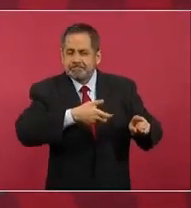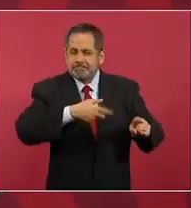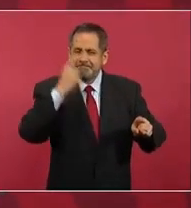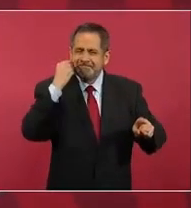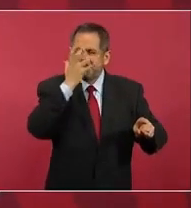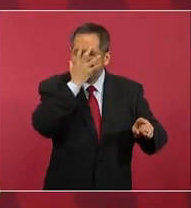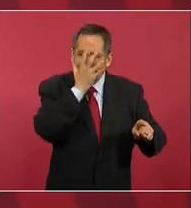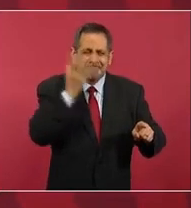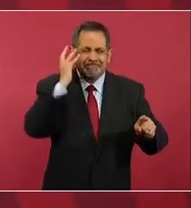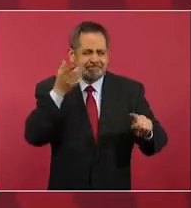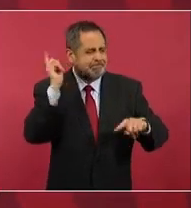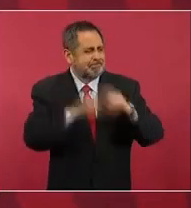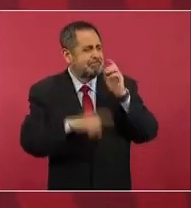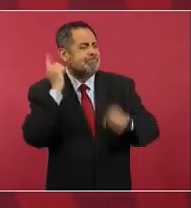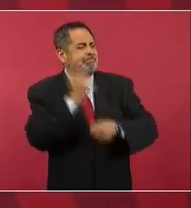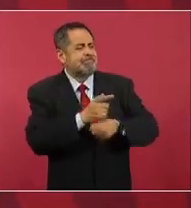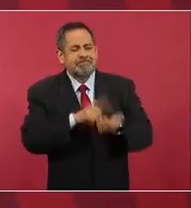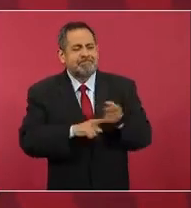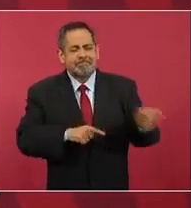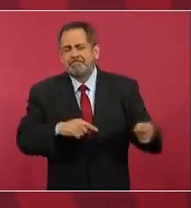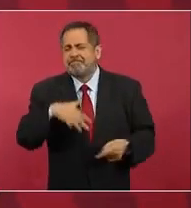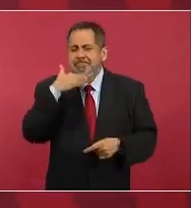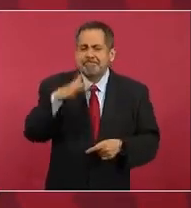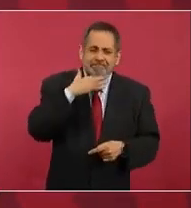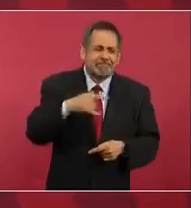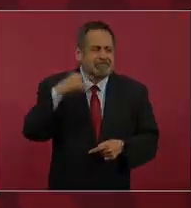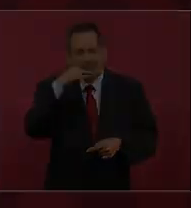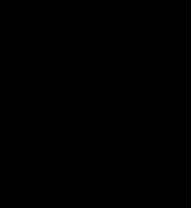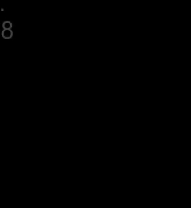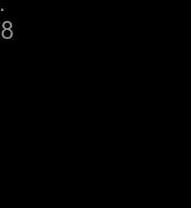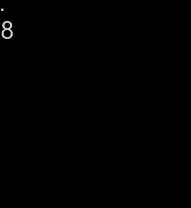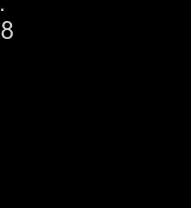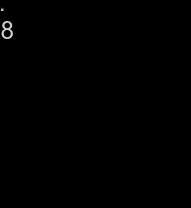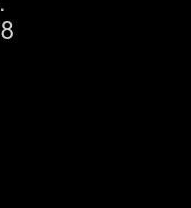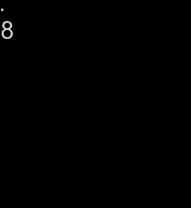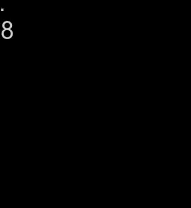a los conservadores corruptos, hipócritas.